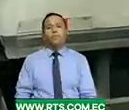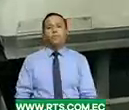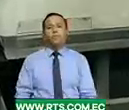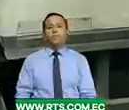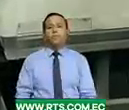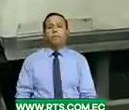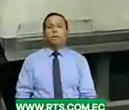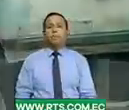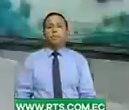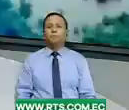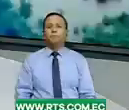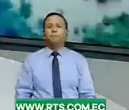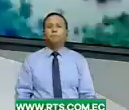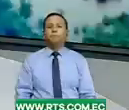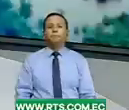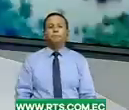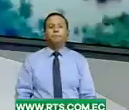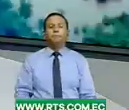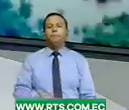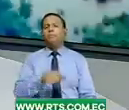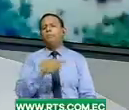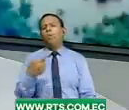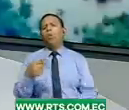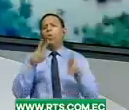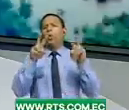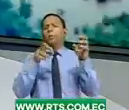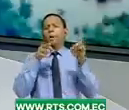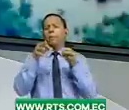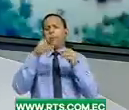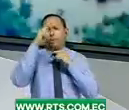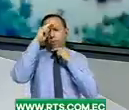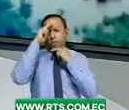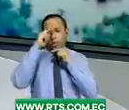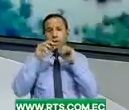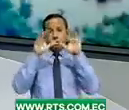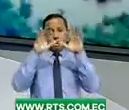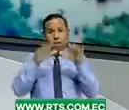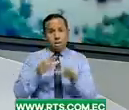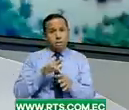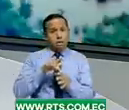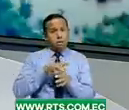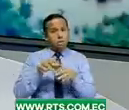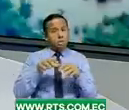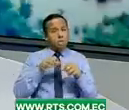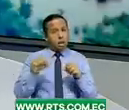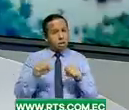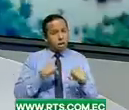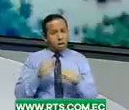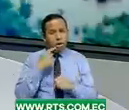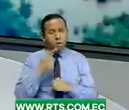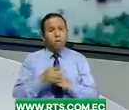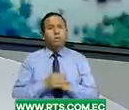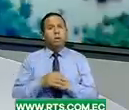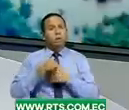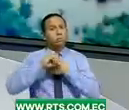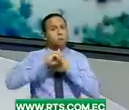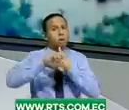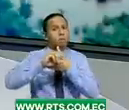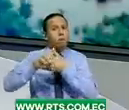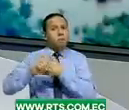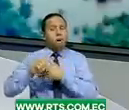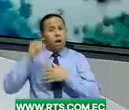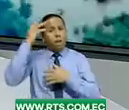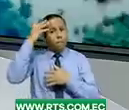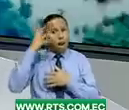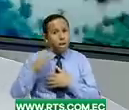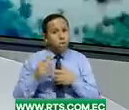Constante Brito. En otras noticias, la Secretaría de Gestión de Riesgos declaró en alerta amarilla 17 provincias